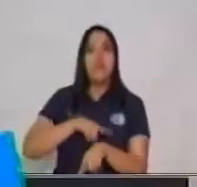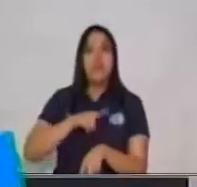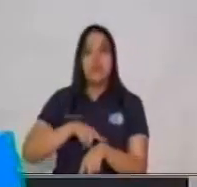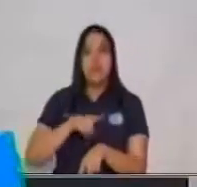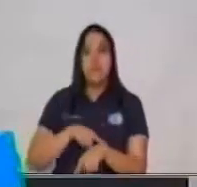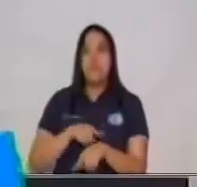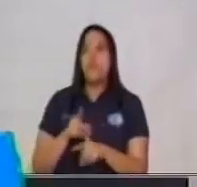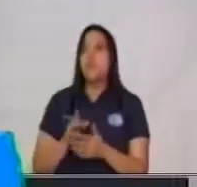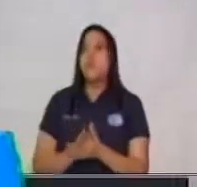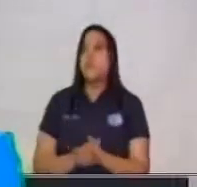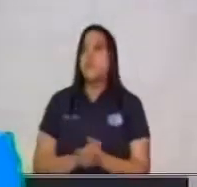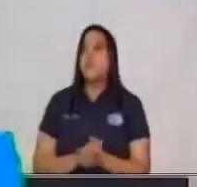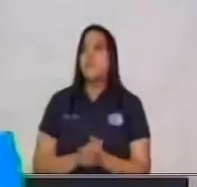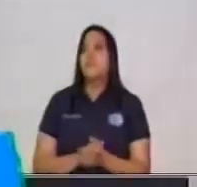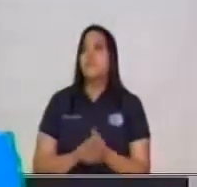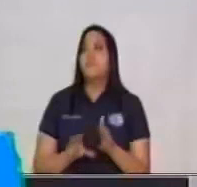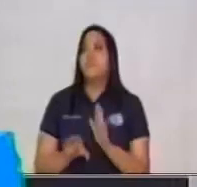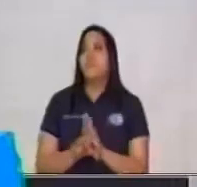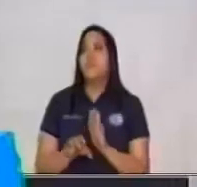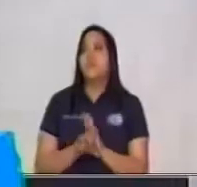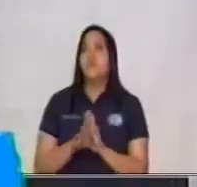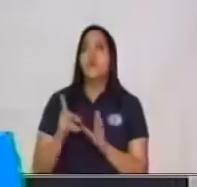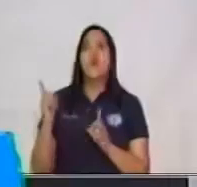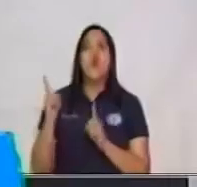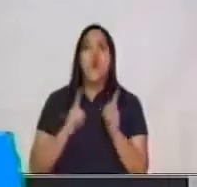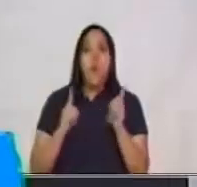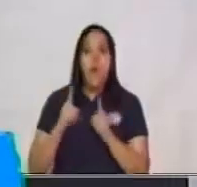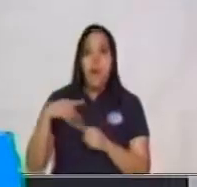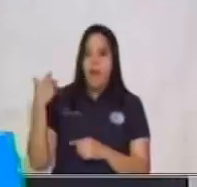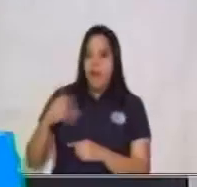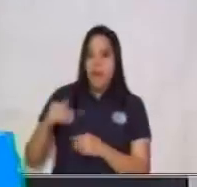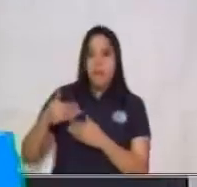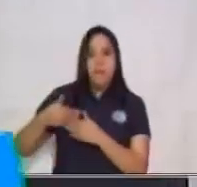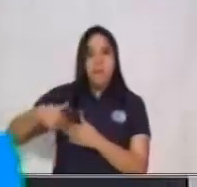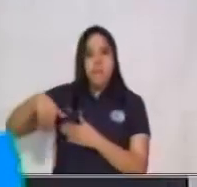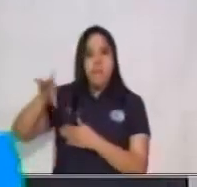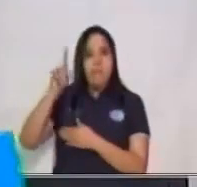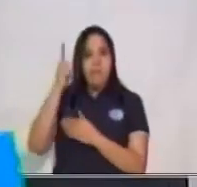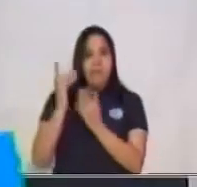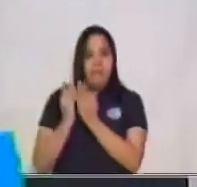Entonces, ¿cuál es la velocidad de este primer barco?